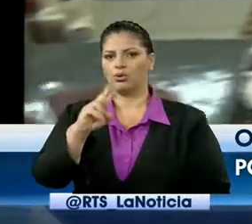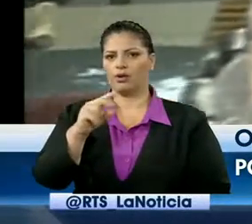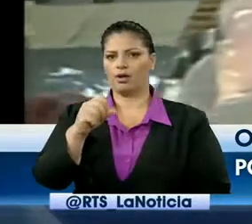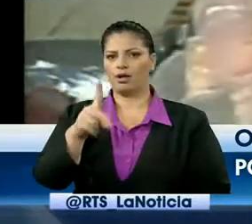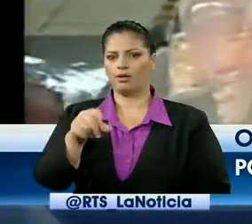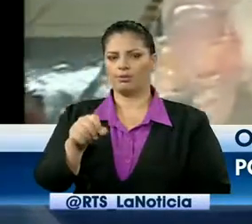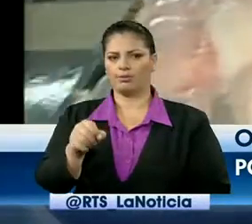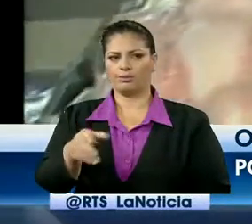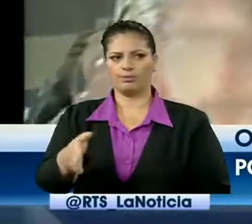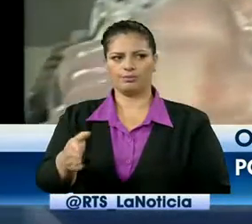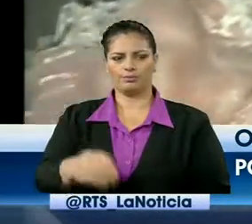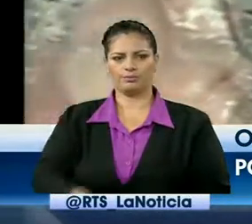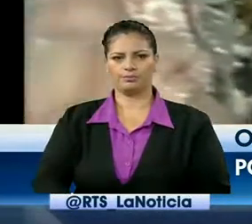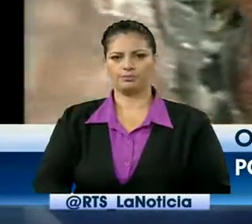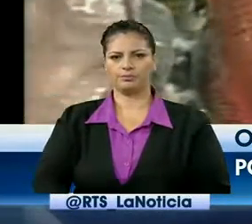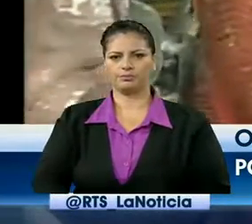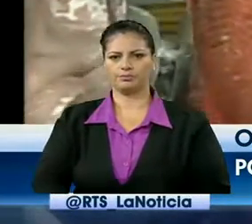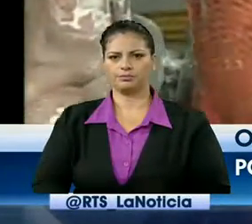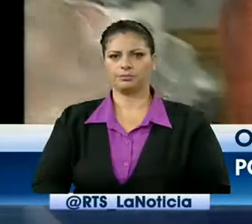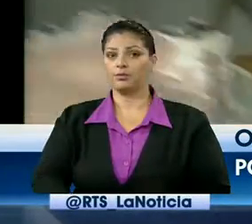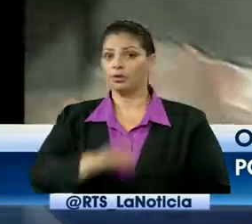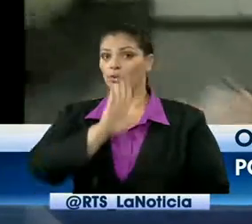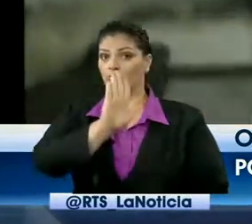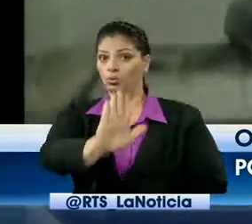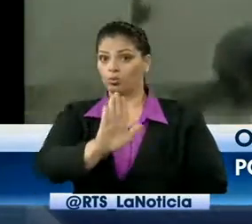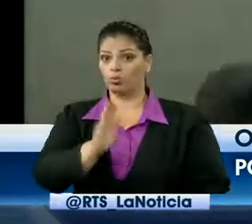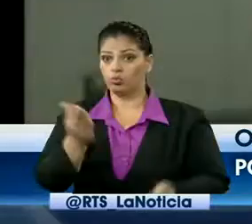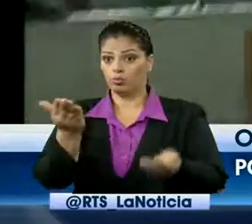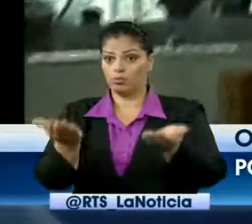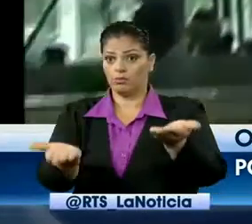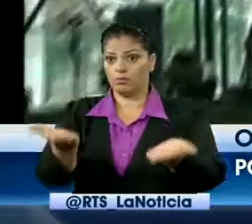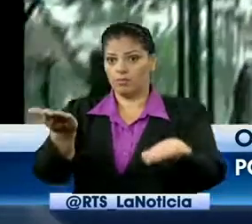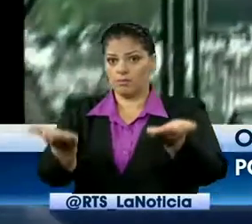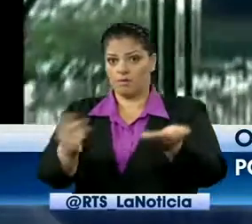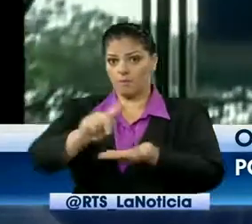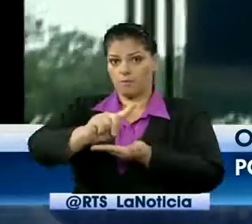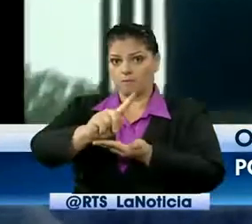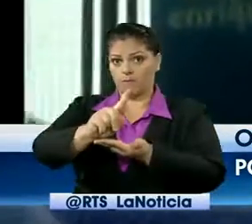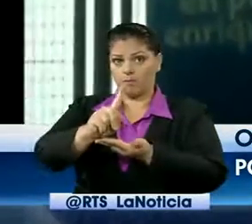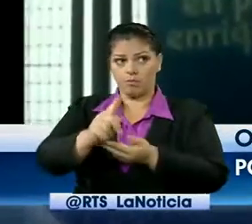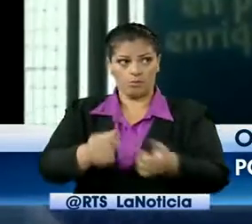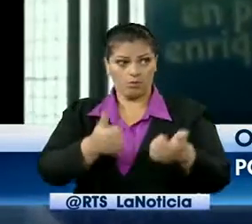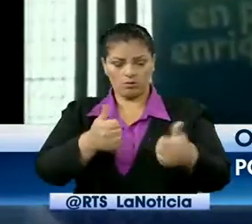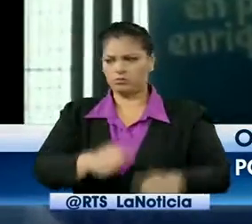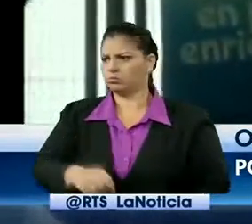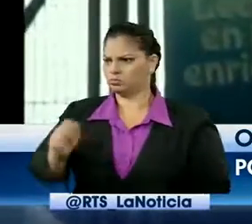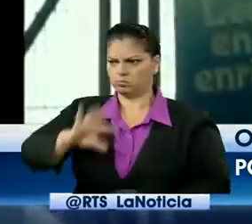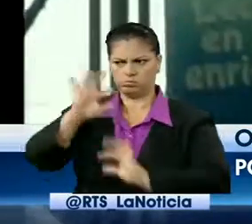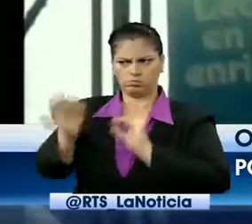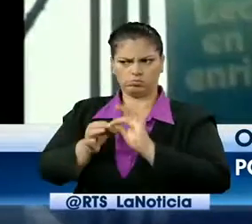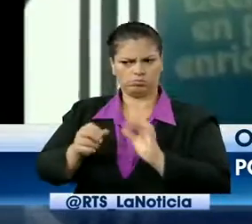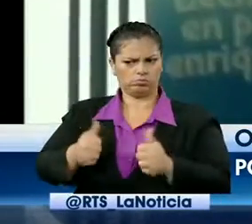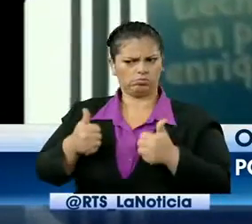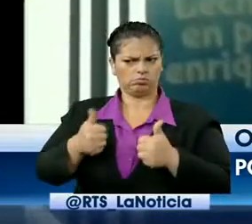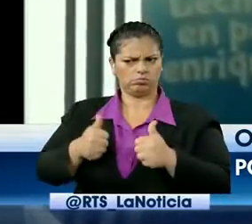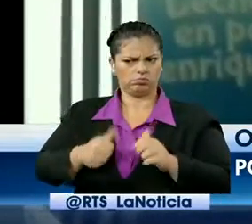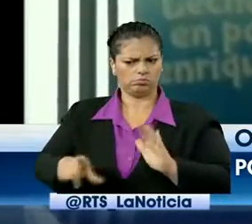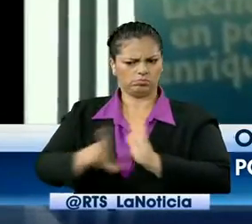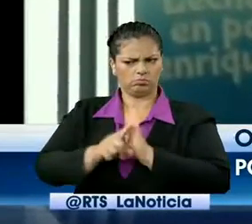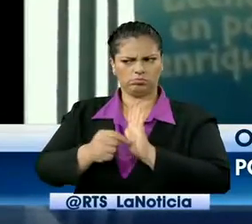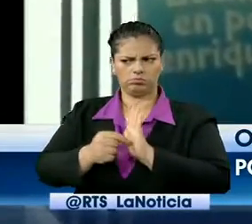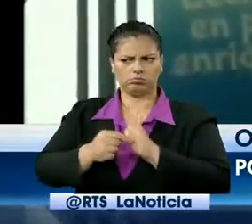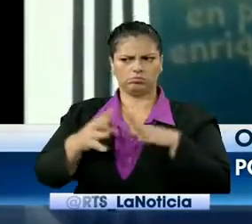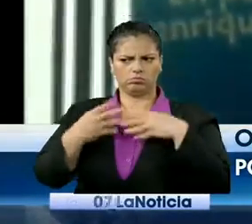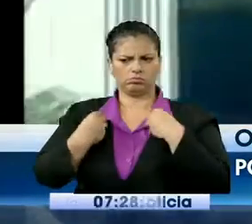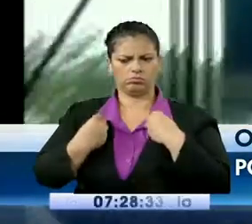Amigo, de pronto la balanza está pesando bien. Sí, legal, legal. Mucho cuidado porque hay balanzas que pesan ciertas onzas de más